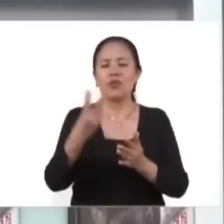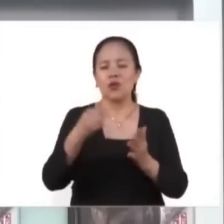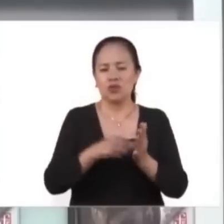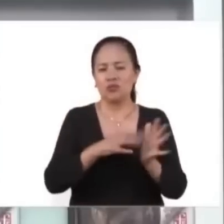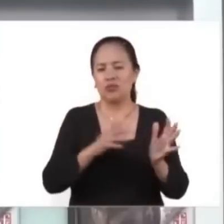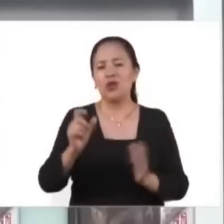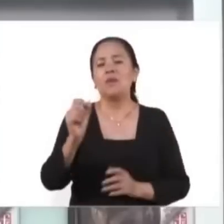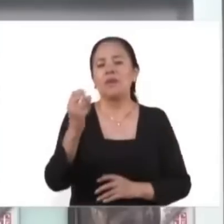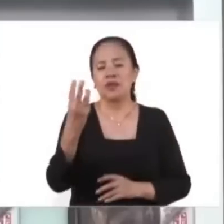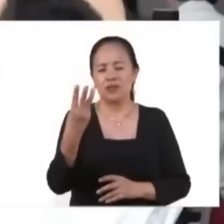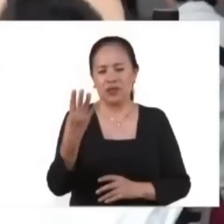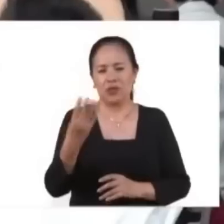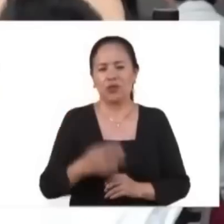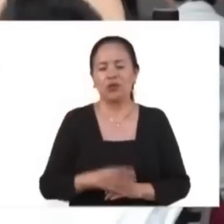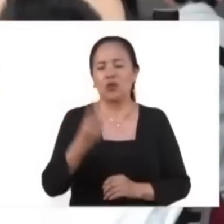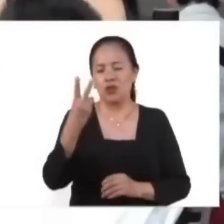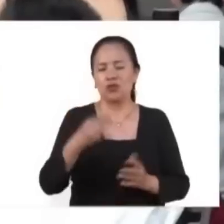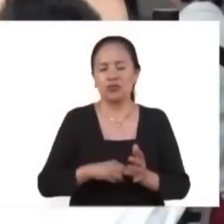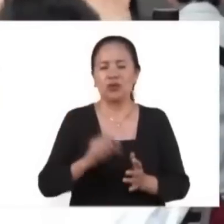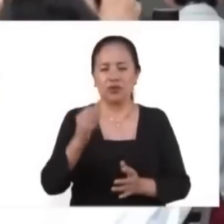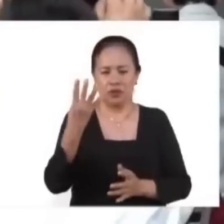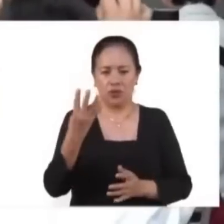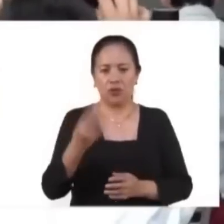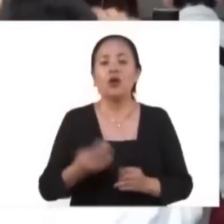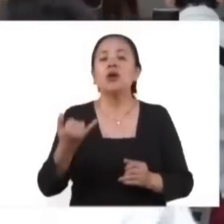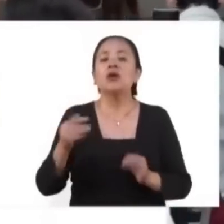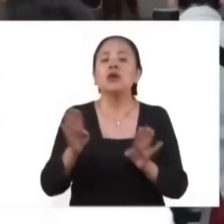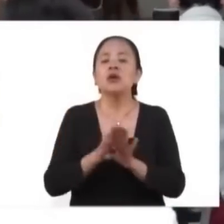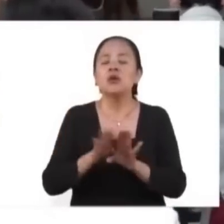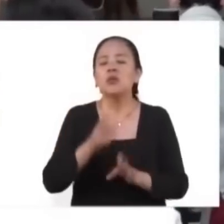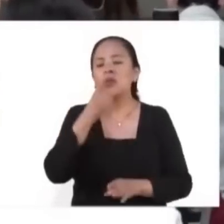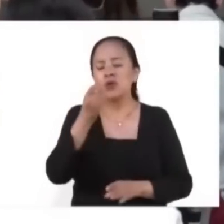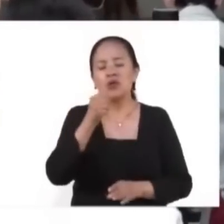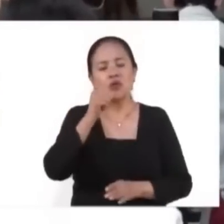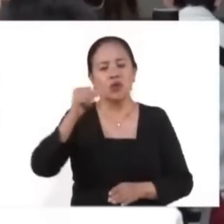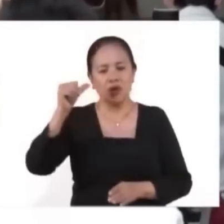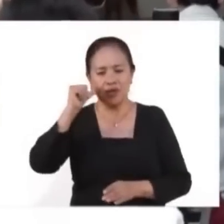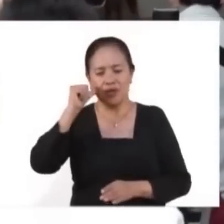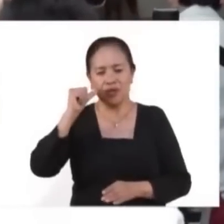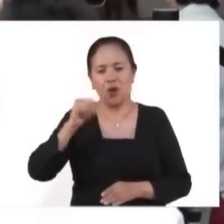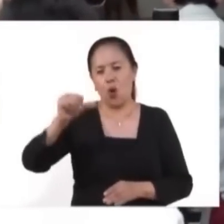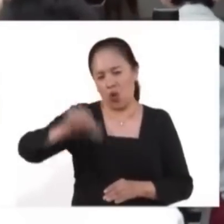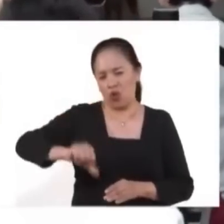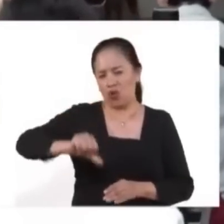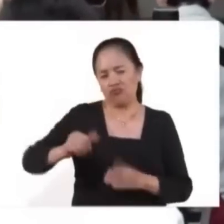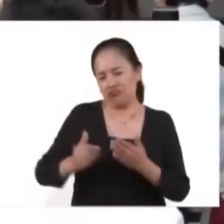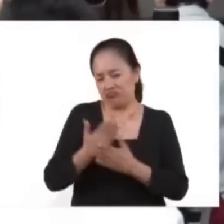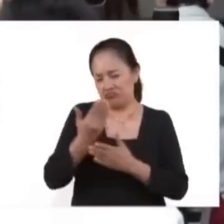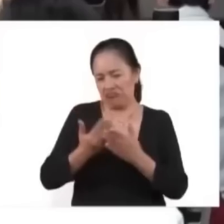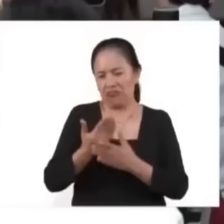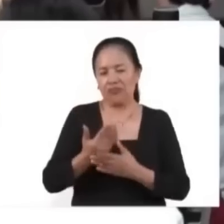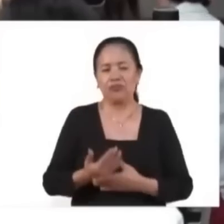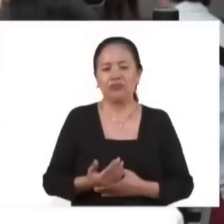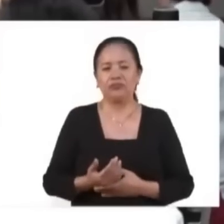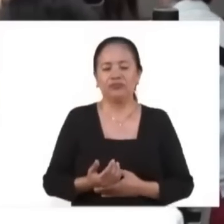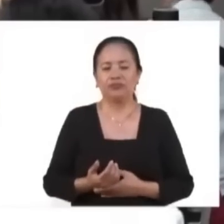de la industria eléctrica y como lo dijo él ayer en su mensaje y hoy en la mañanera